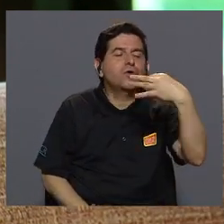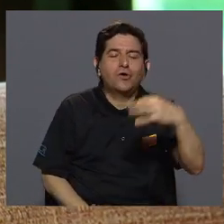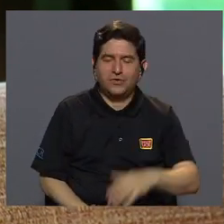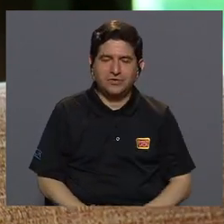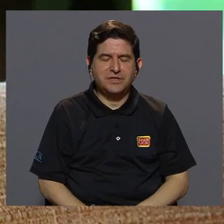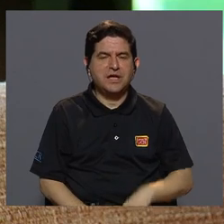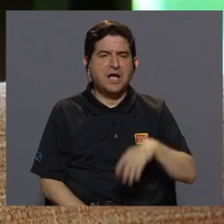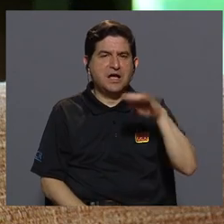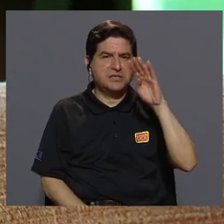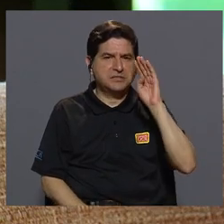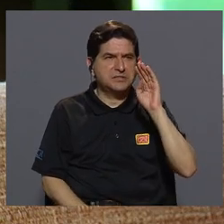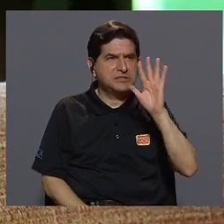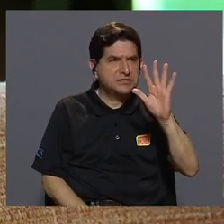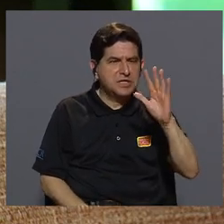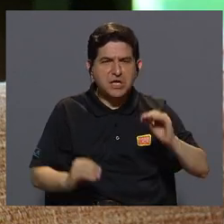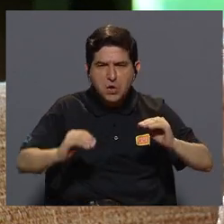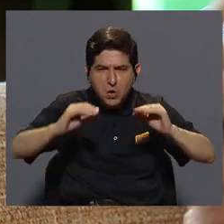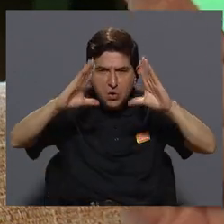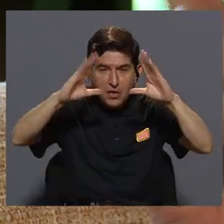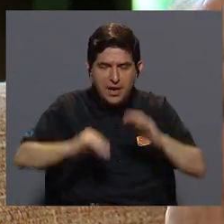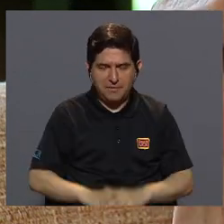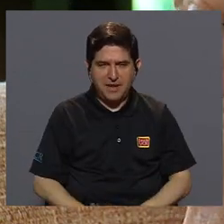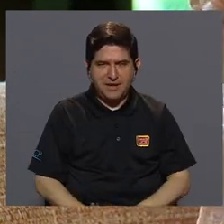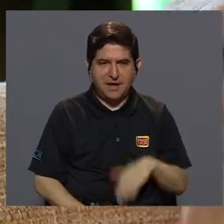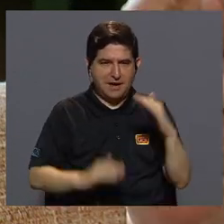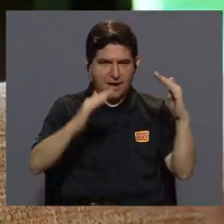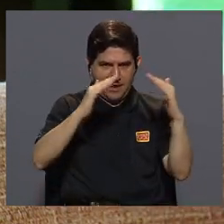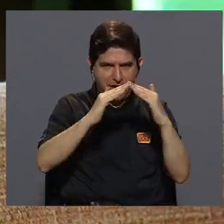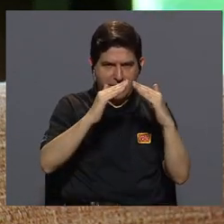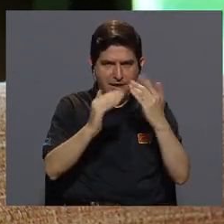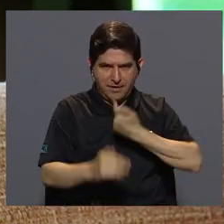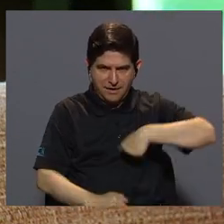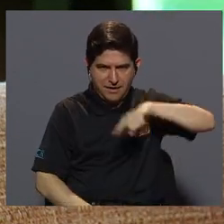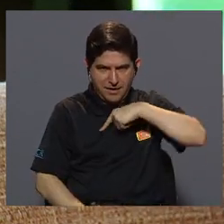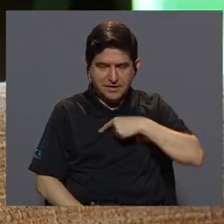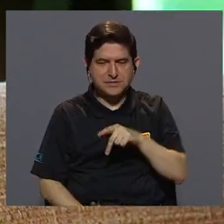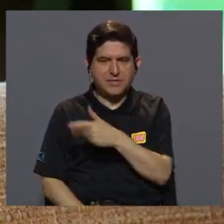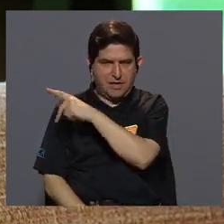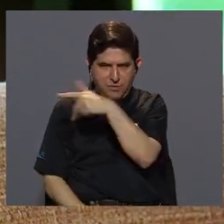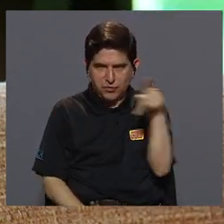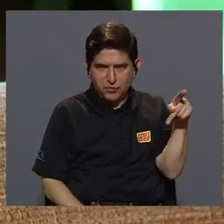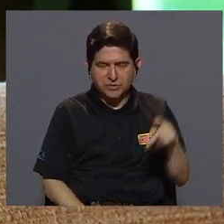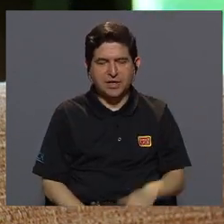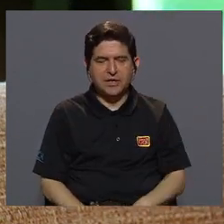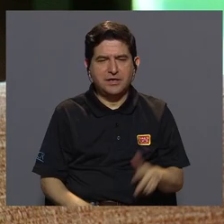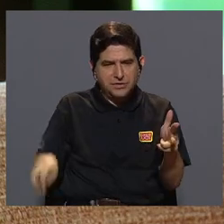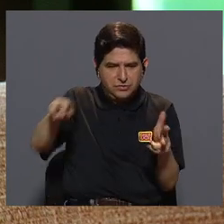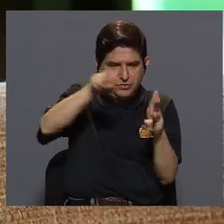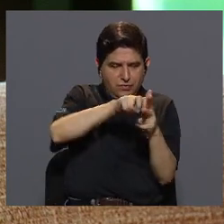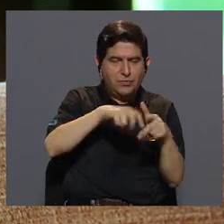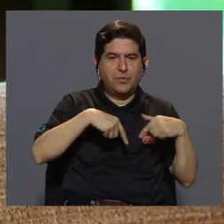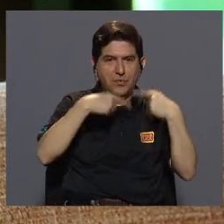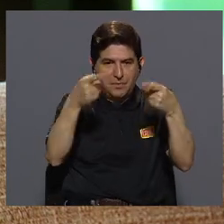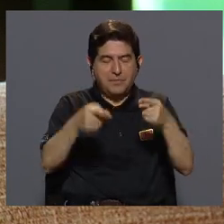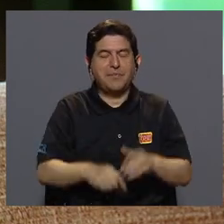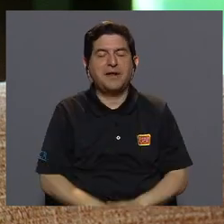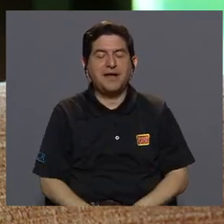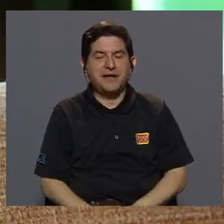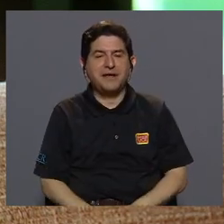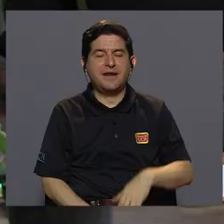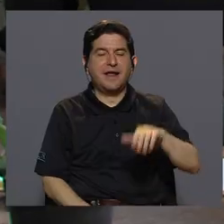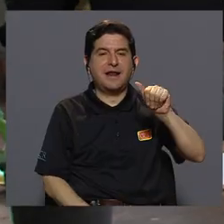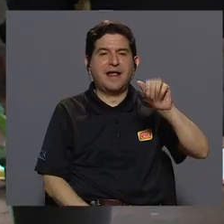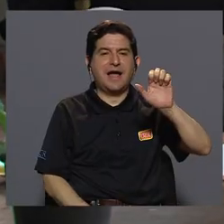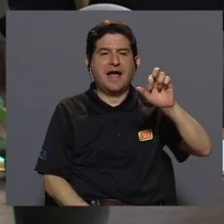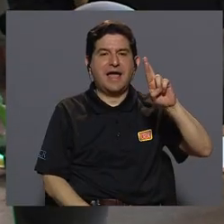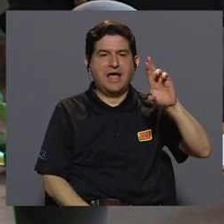días a las 5 de la mañana en la casa de nosotros en Punta Arenas para llevarlo al aerofaro de San